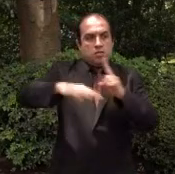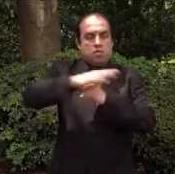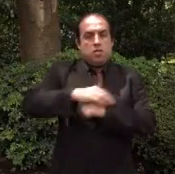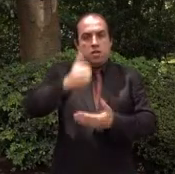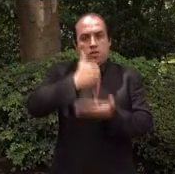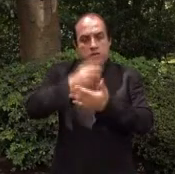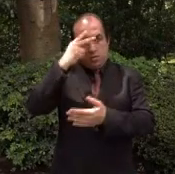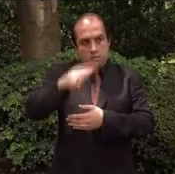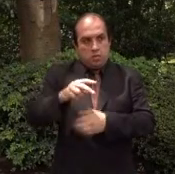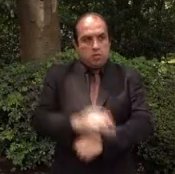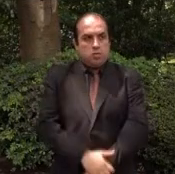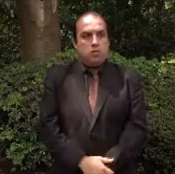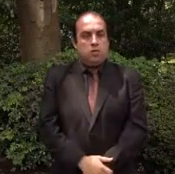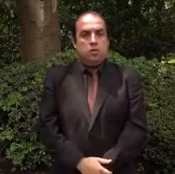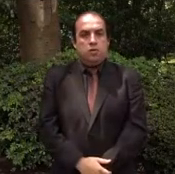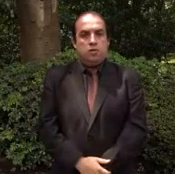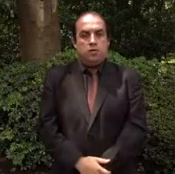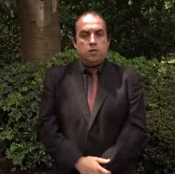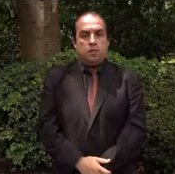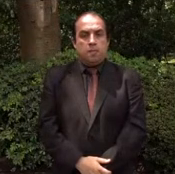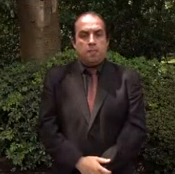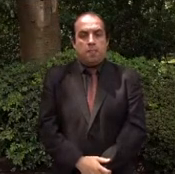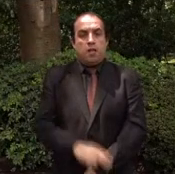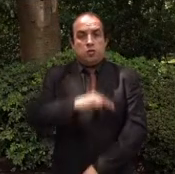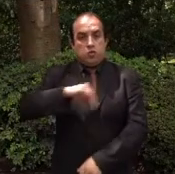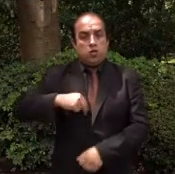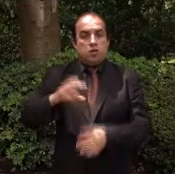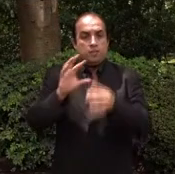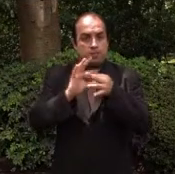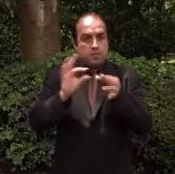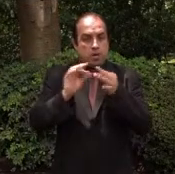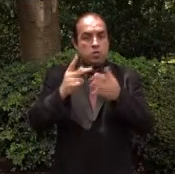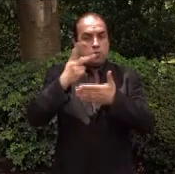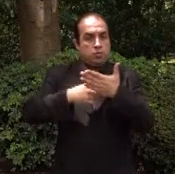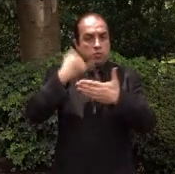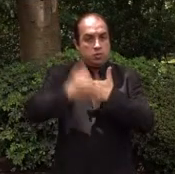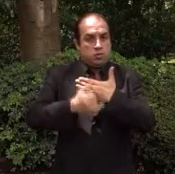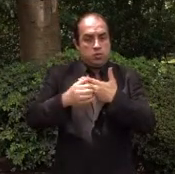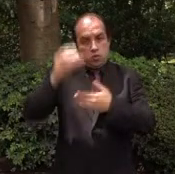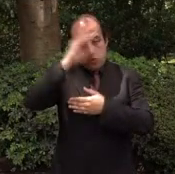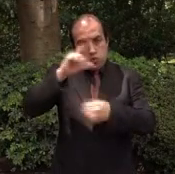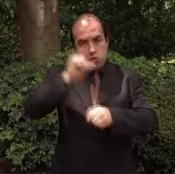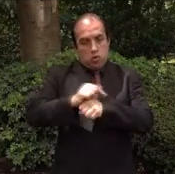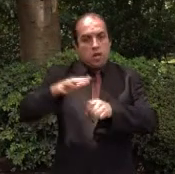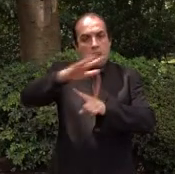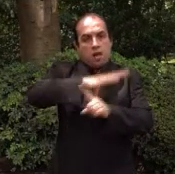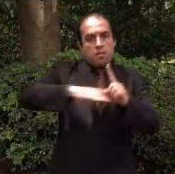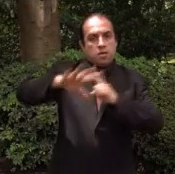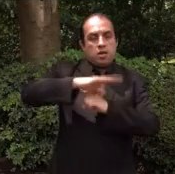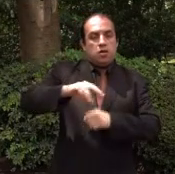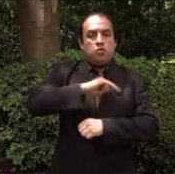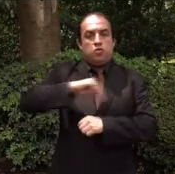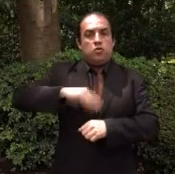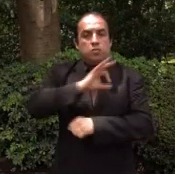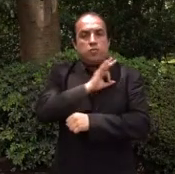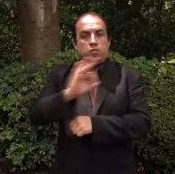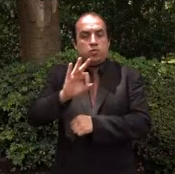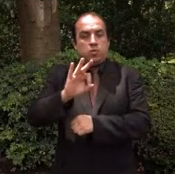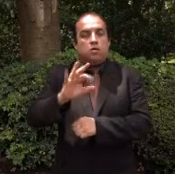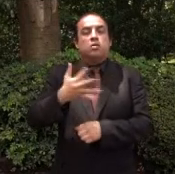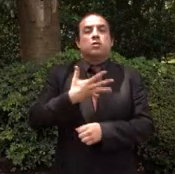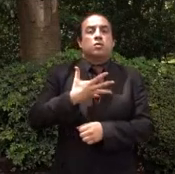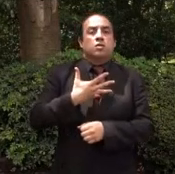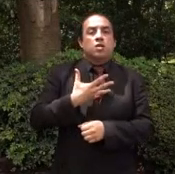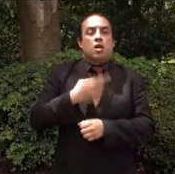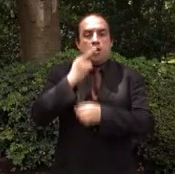México. Imagínense si estamos hablando de un proyecto cultural ambiental que tuviéramos nosotros la responsabilidad